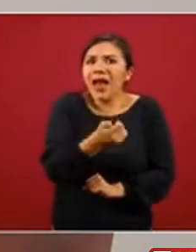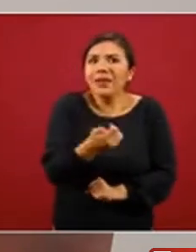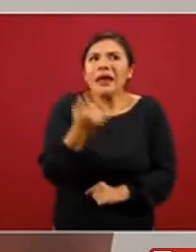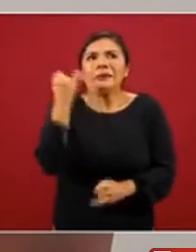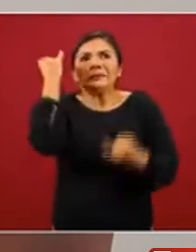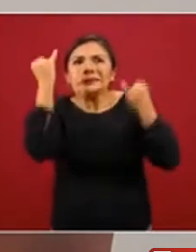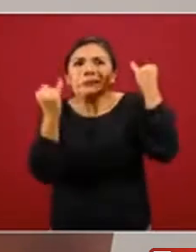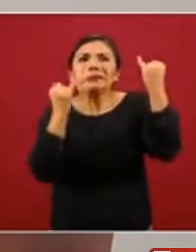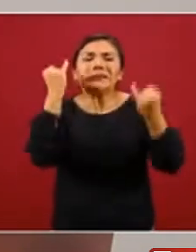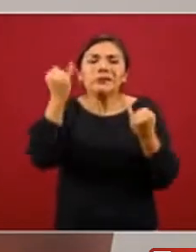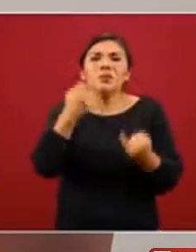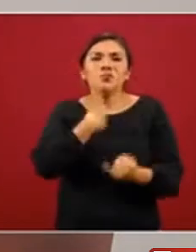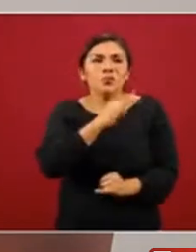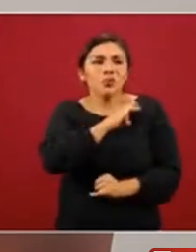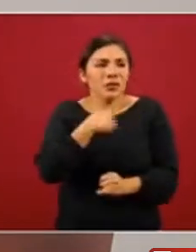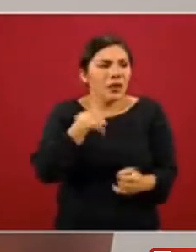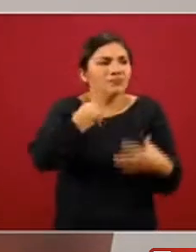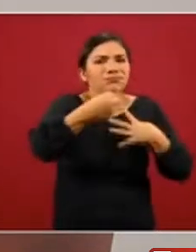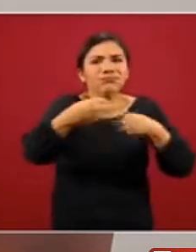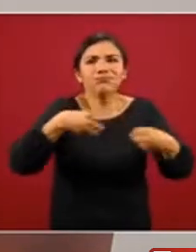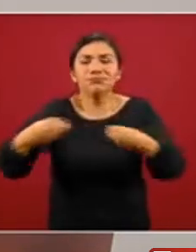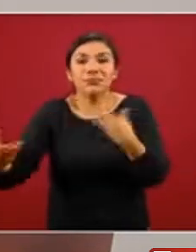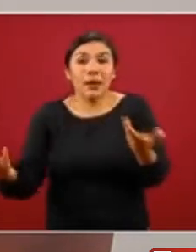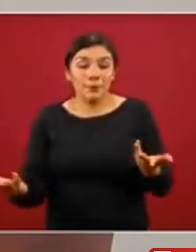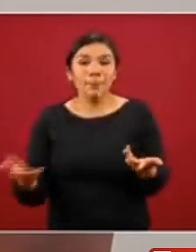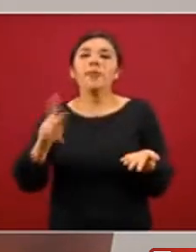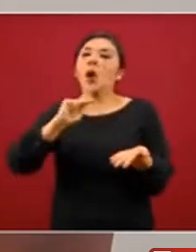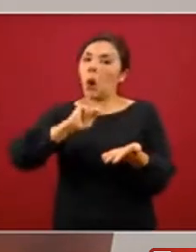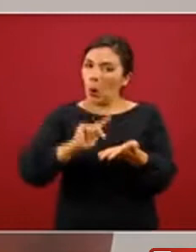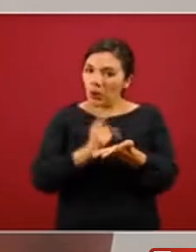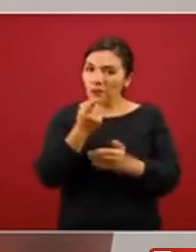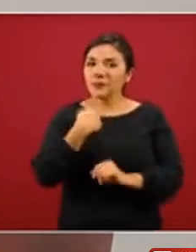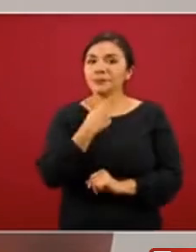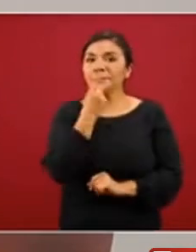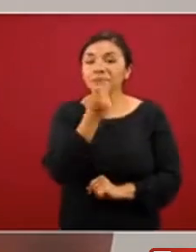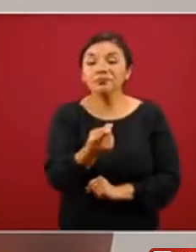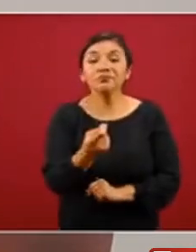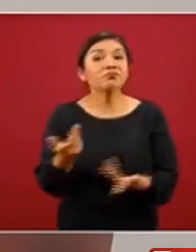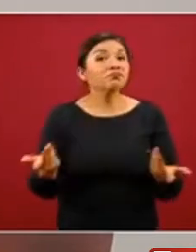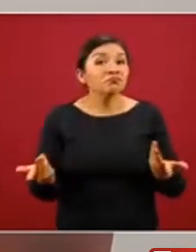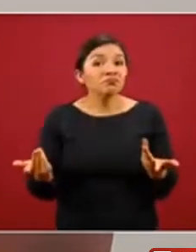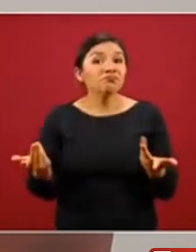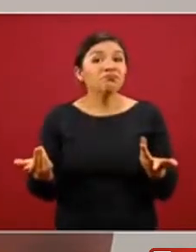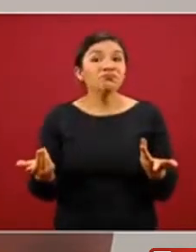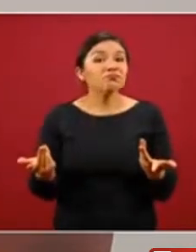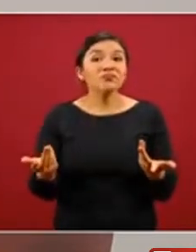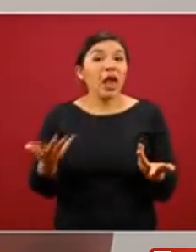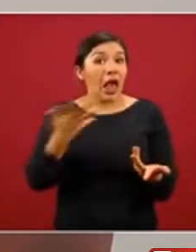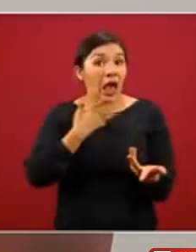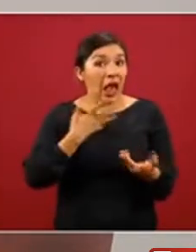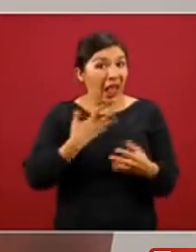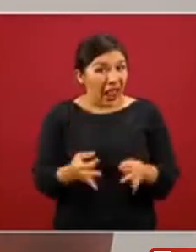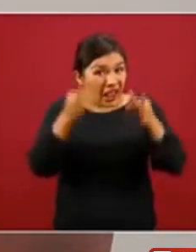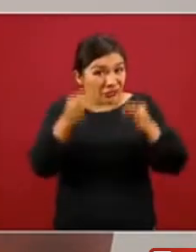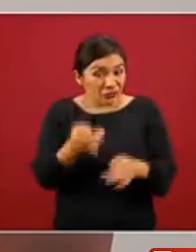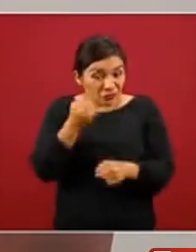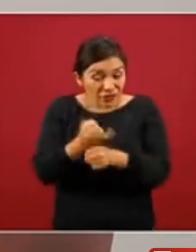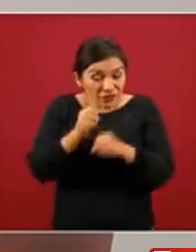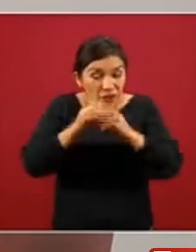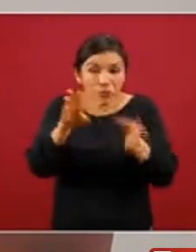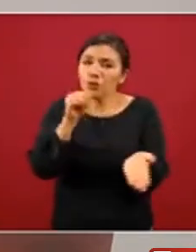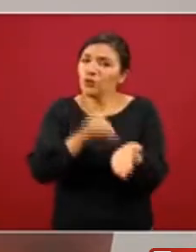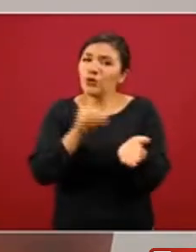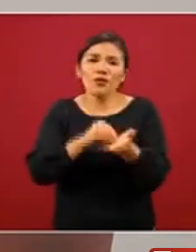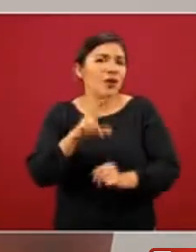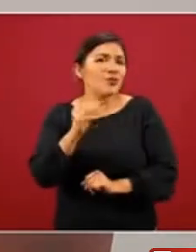mi capacidad de contagiar a otros. Nuevamente, no existe datos sólidos a la fecha. La